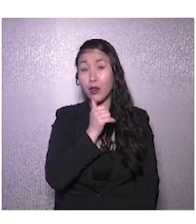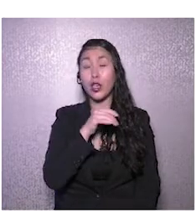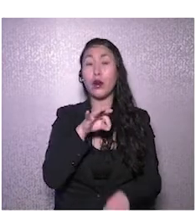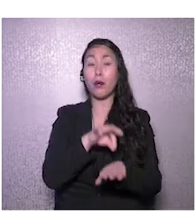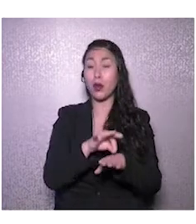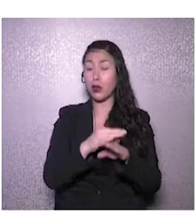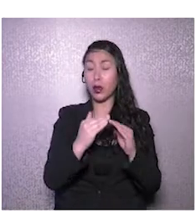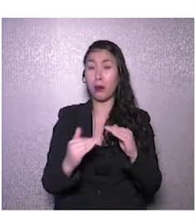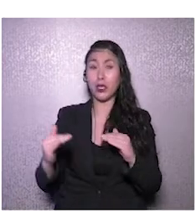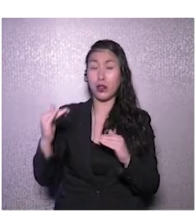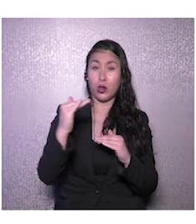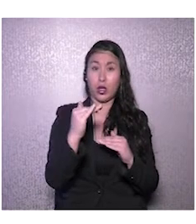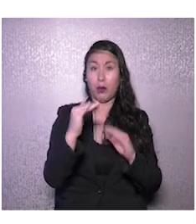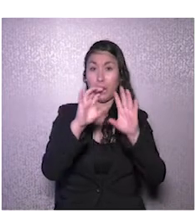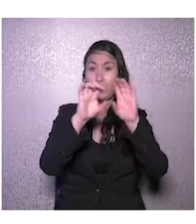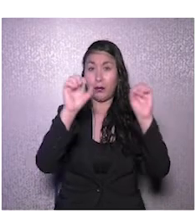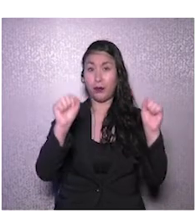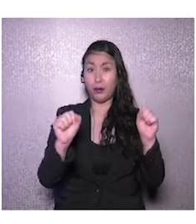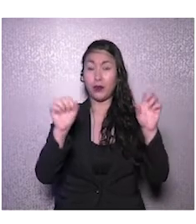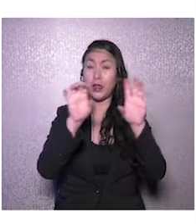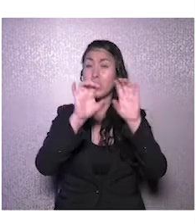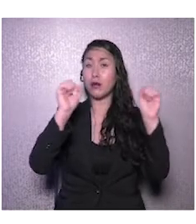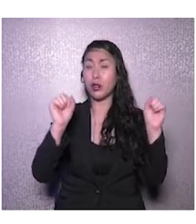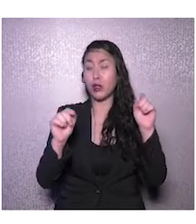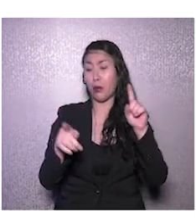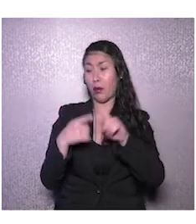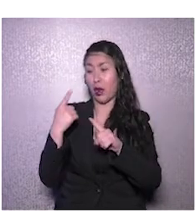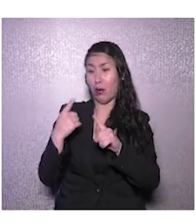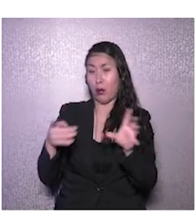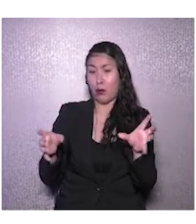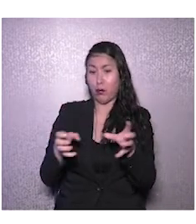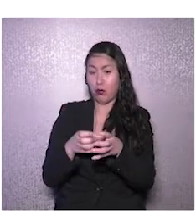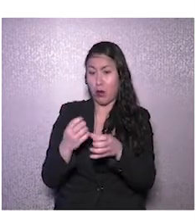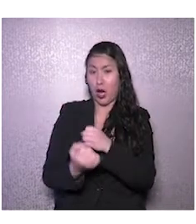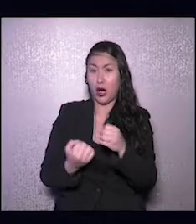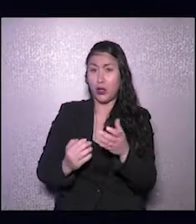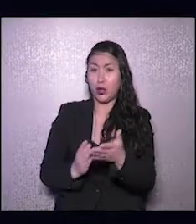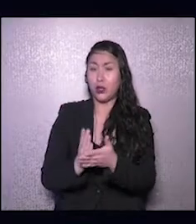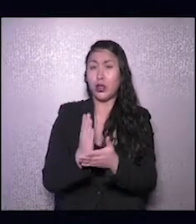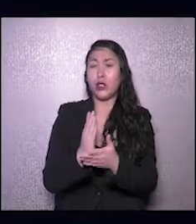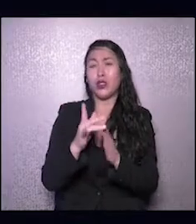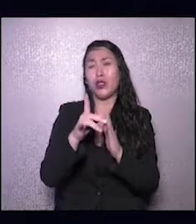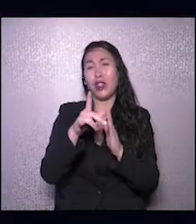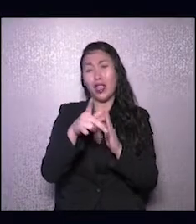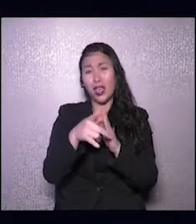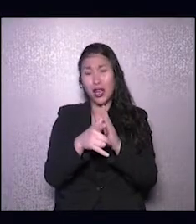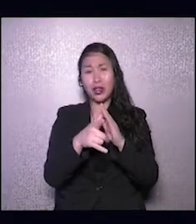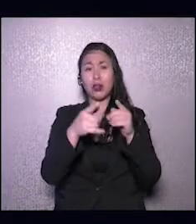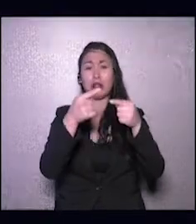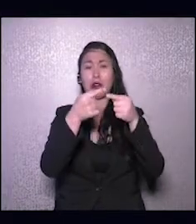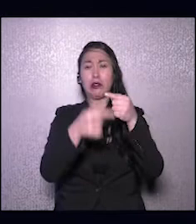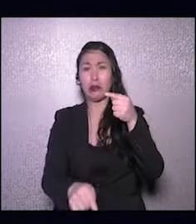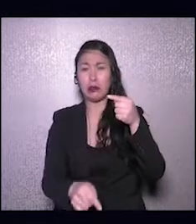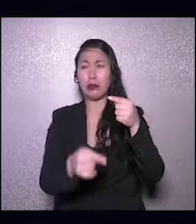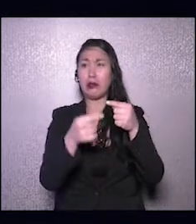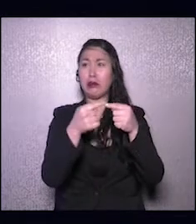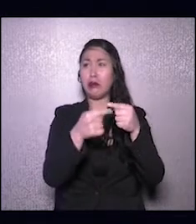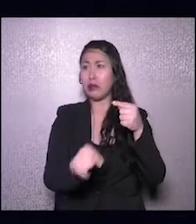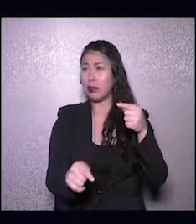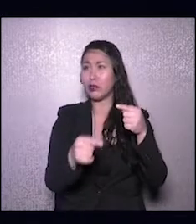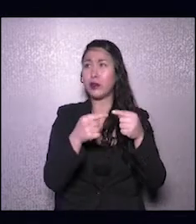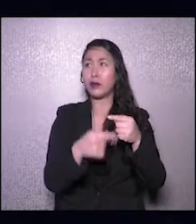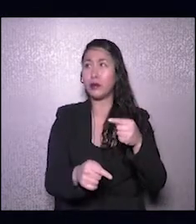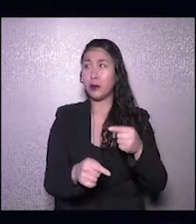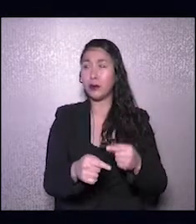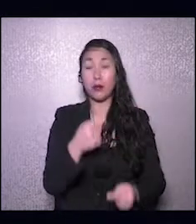sistemas. Son sistemas que son de primera generación, ¿sí? Sistemas lentos, que se caen y tienen todos los problemas que todos nosotros conocemos. Pero